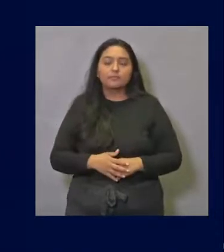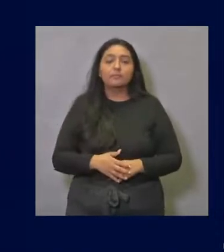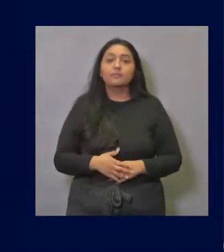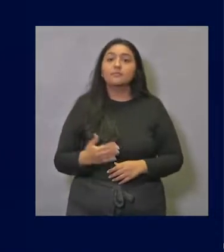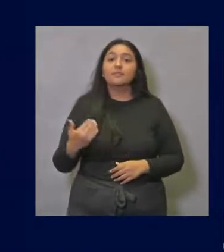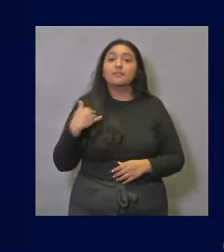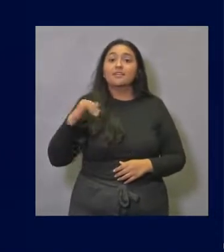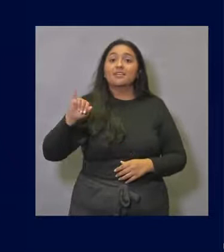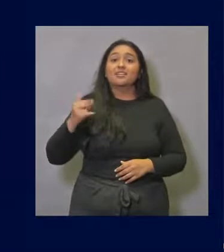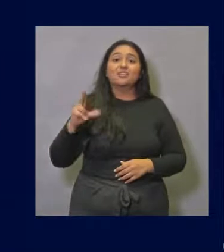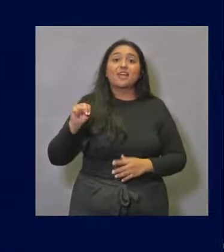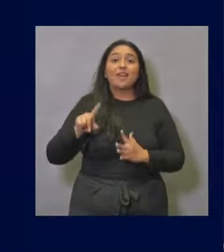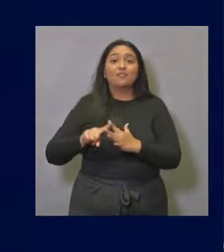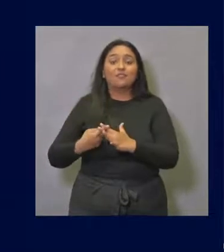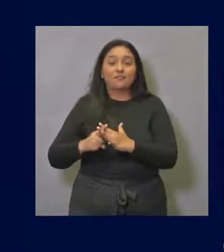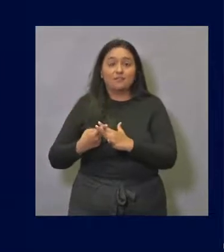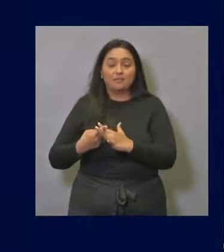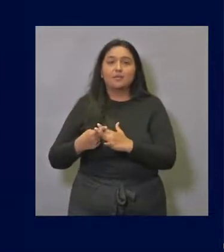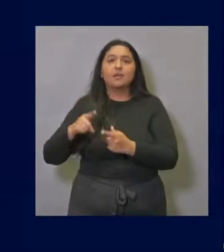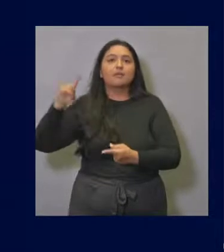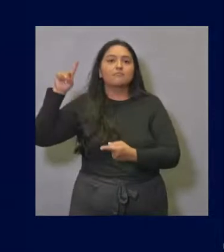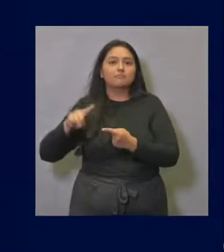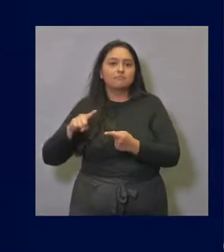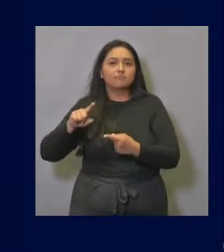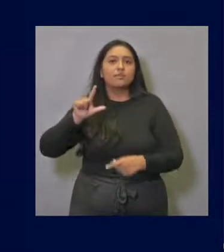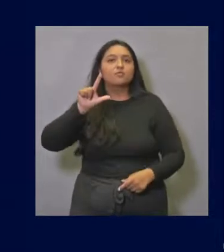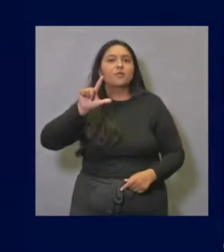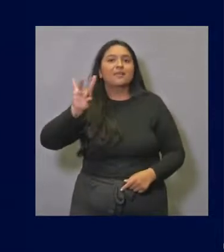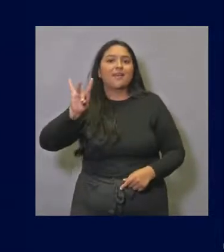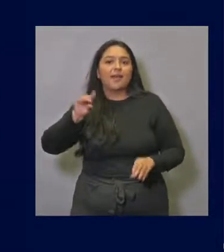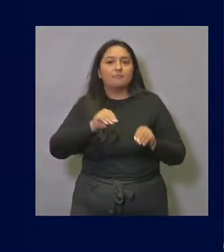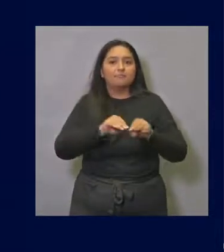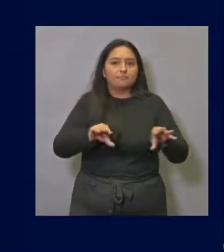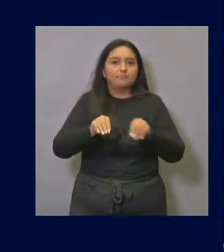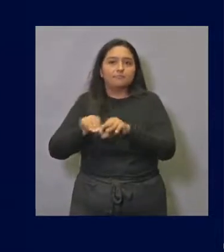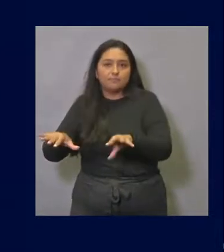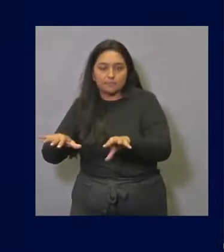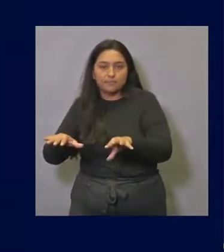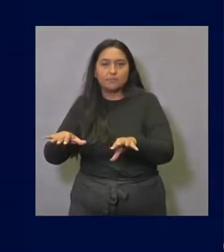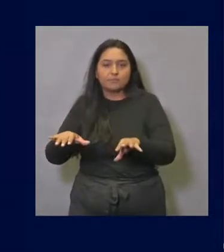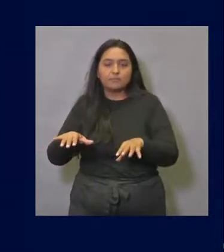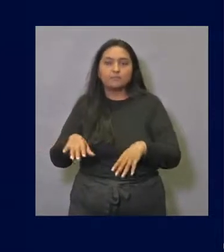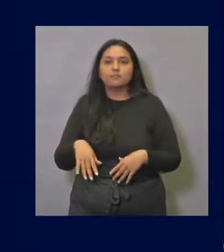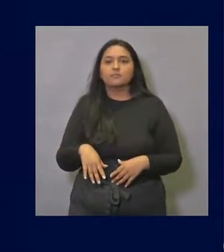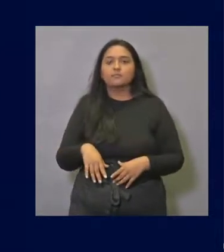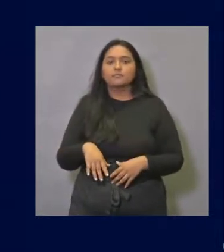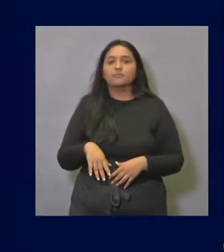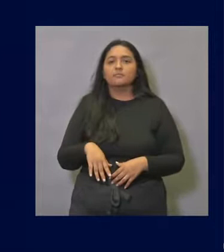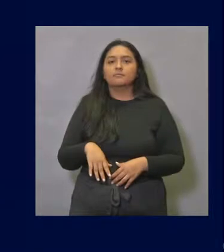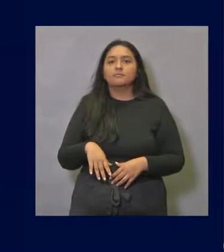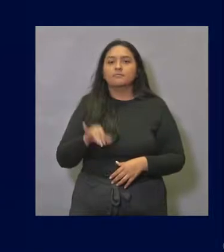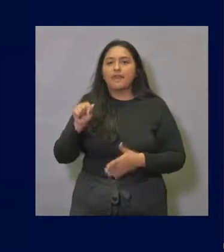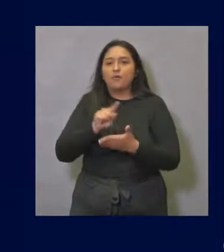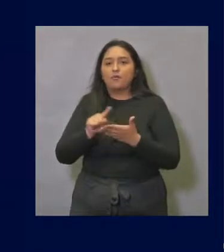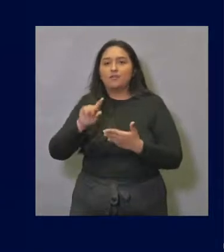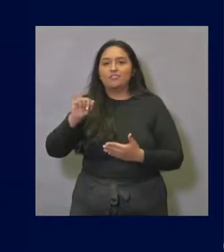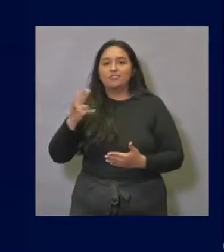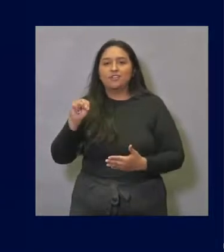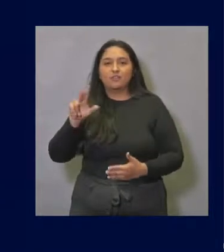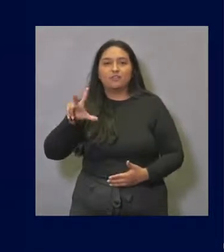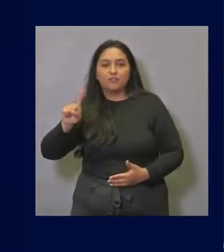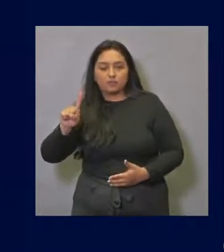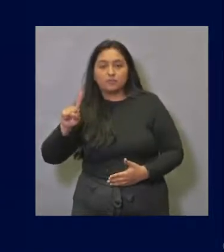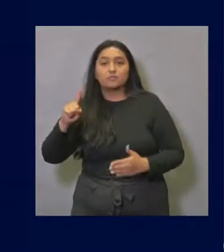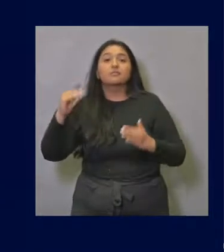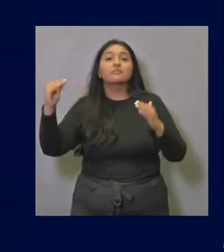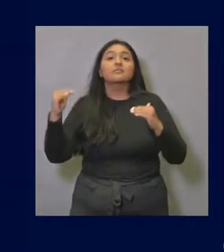número se había reducido a solo 28 brotes en la semana del 31 de enero. Y a partir de la semana